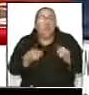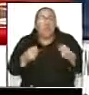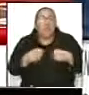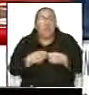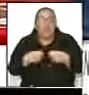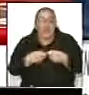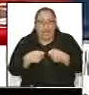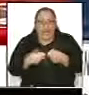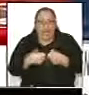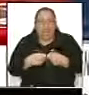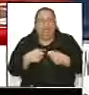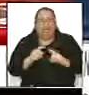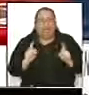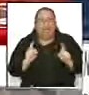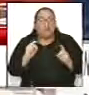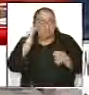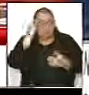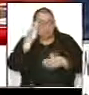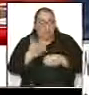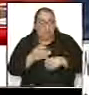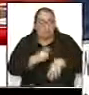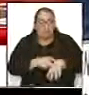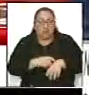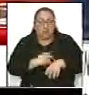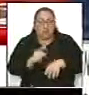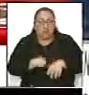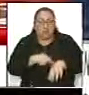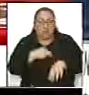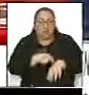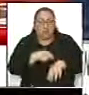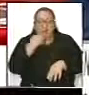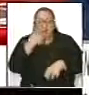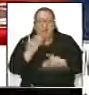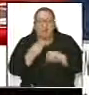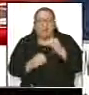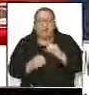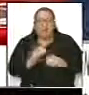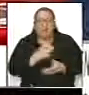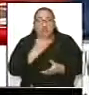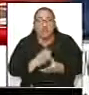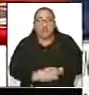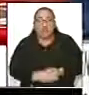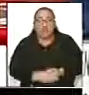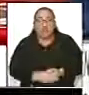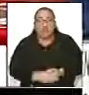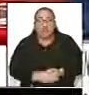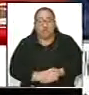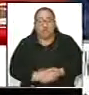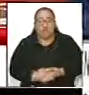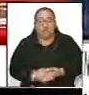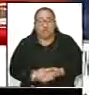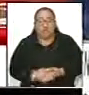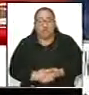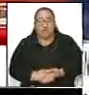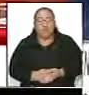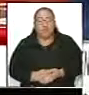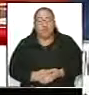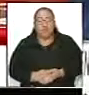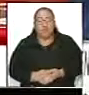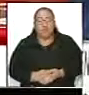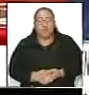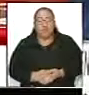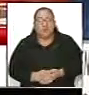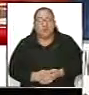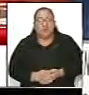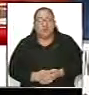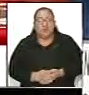Se desconoce medidas a corto y mediano plazo para dar solución a esta problemática, lo que viene ocasionando un perjuicio económico al